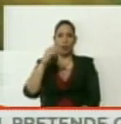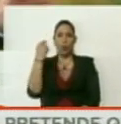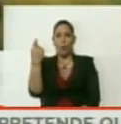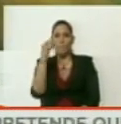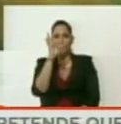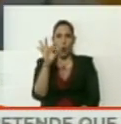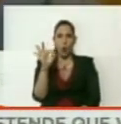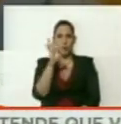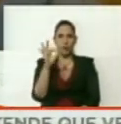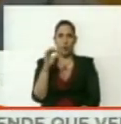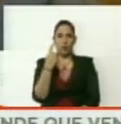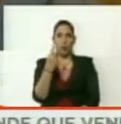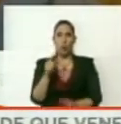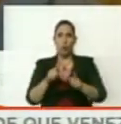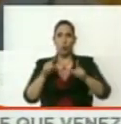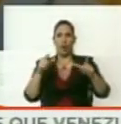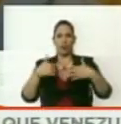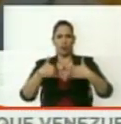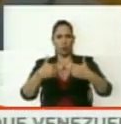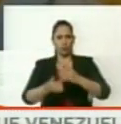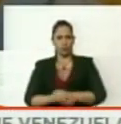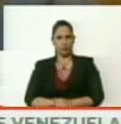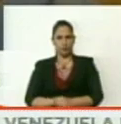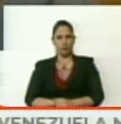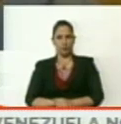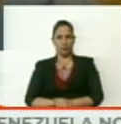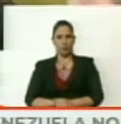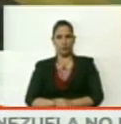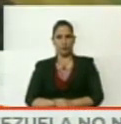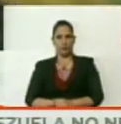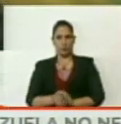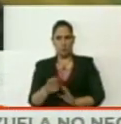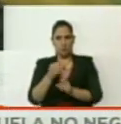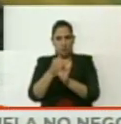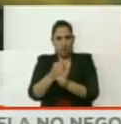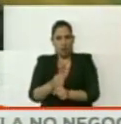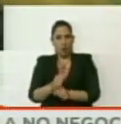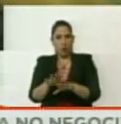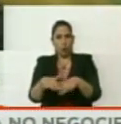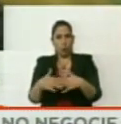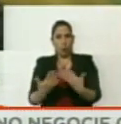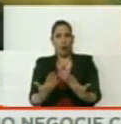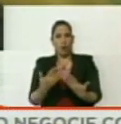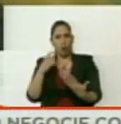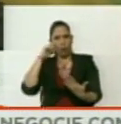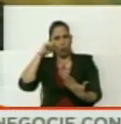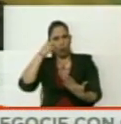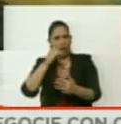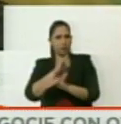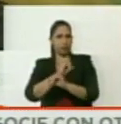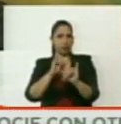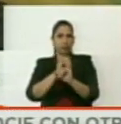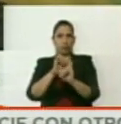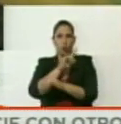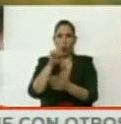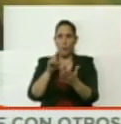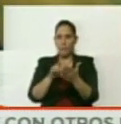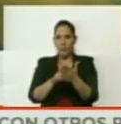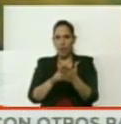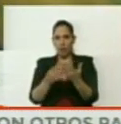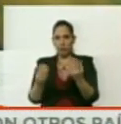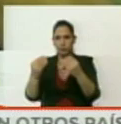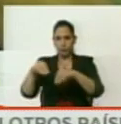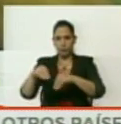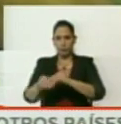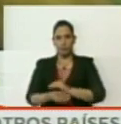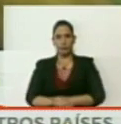0,0,0,0,0,0,0,01% de un sector que es salud. Uno se esperaba que cuando se acordara ya por completo el consenso,